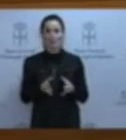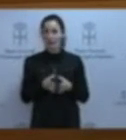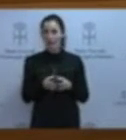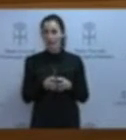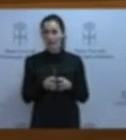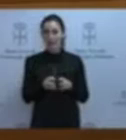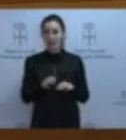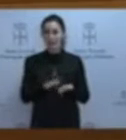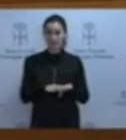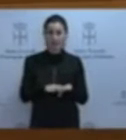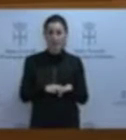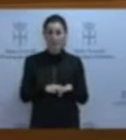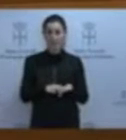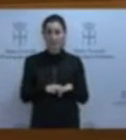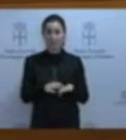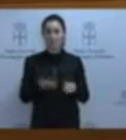menear